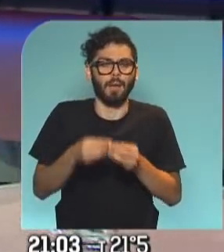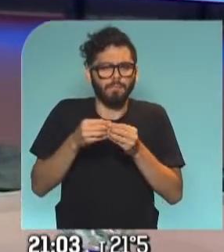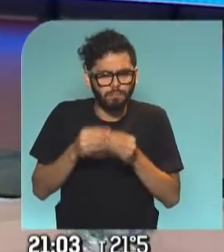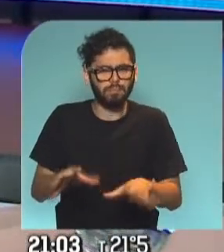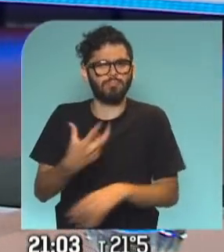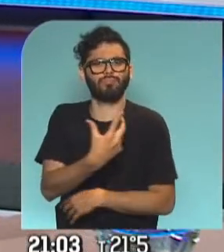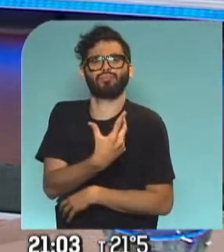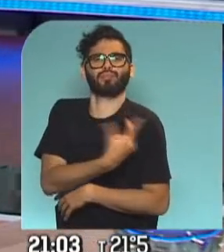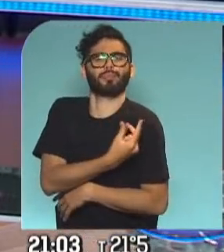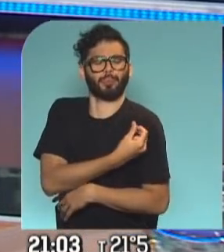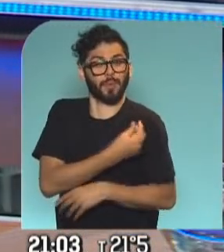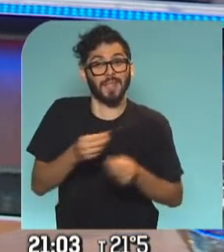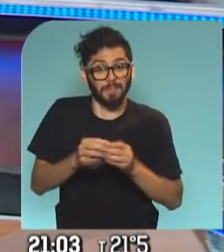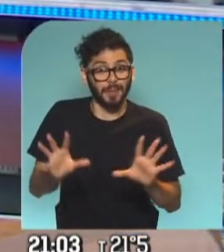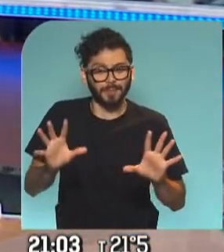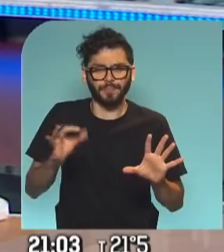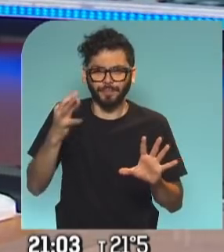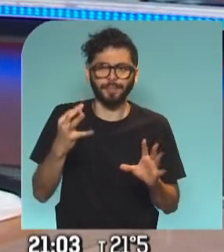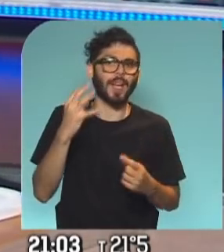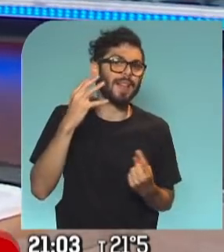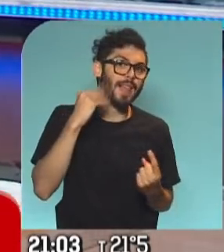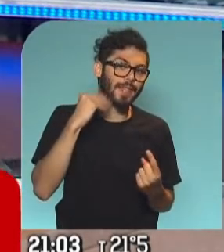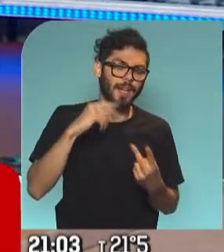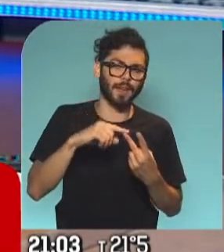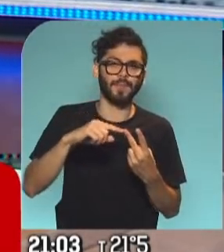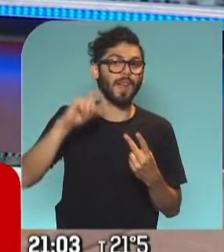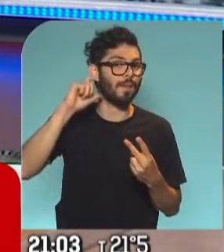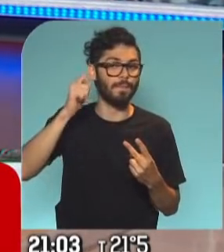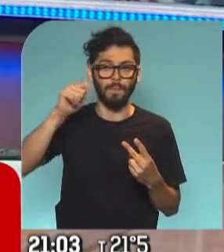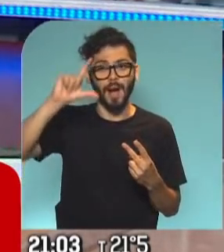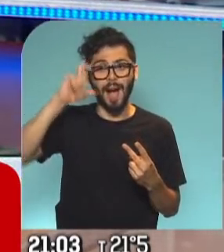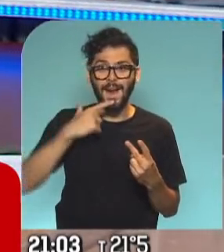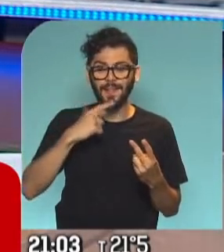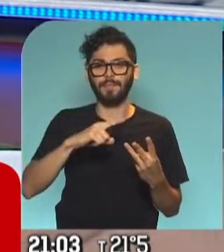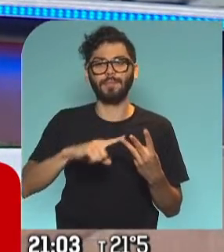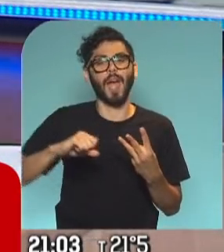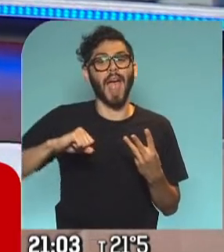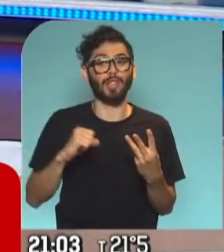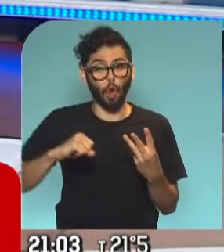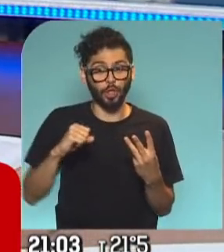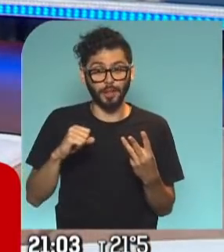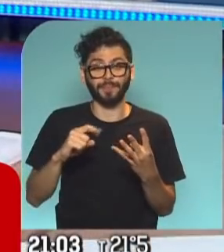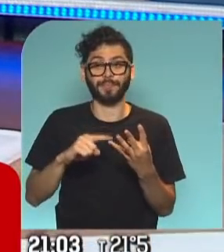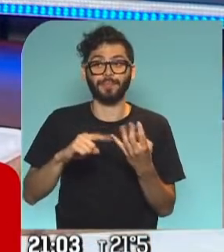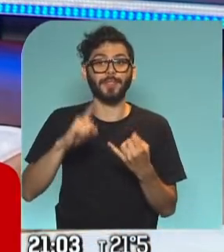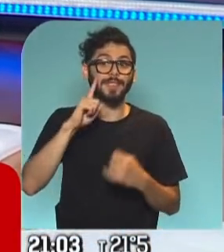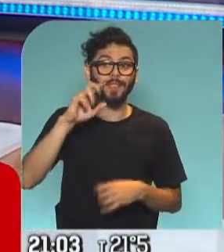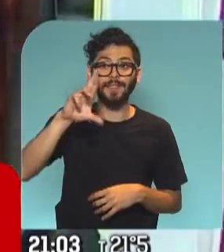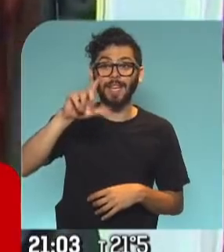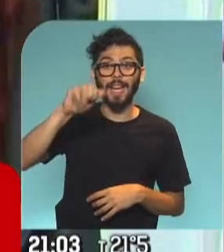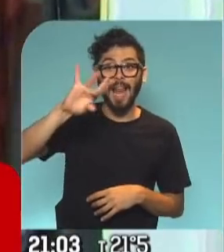dosis. Esto será en Inglaterra, en Gales y en Escocia. Irlanda del Norte va a hacerlo a lo largo de esta semana, pero todavía no ha confirmado el día.